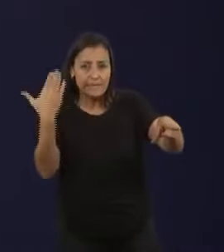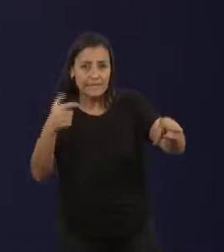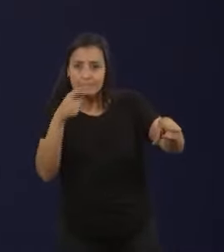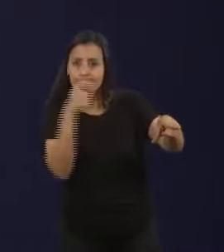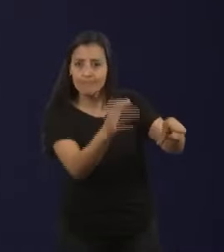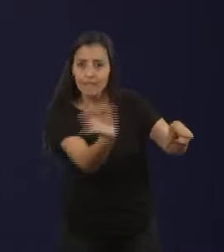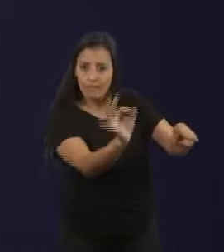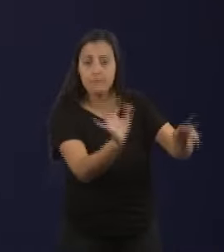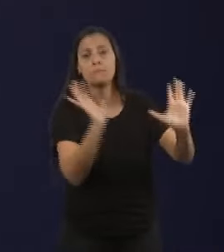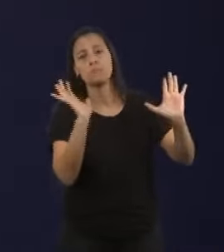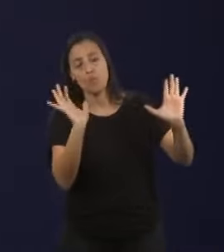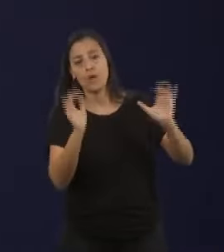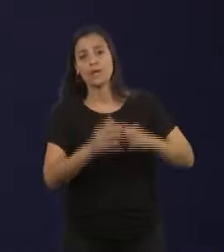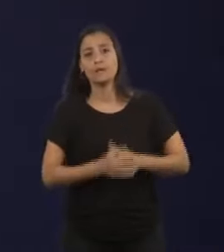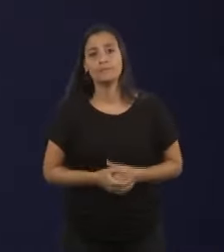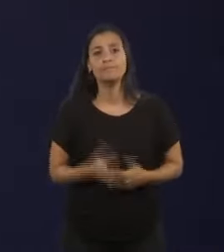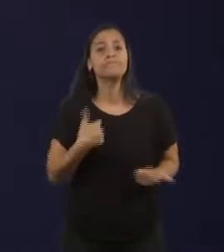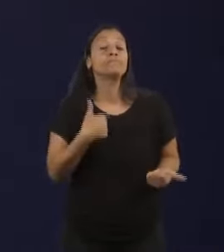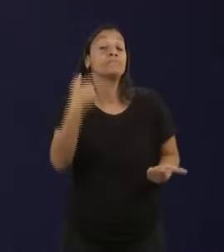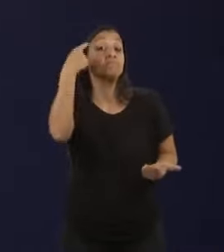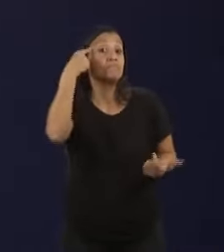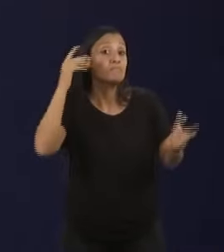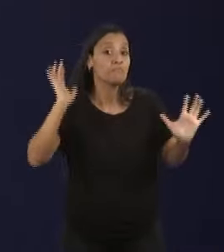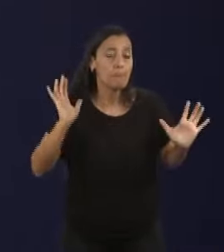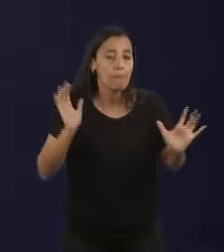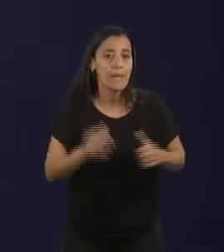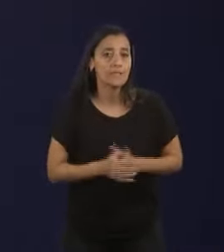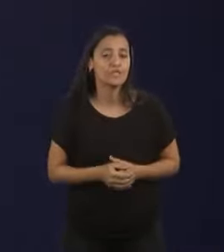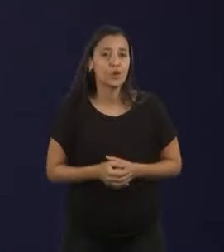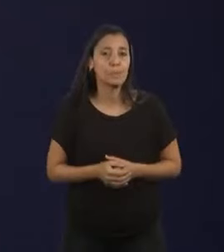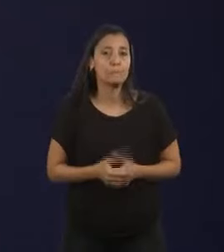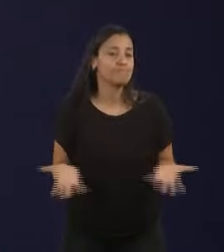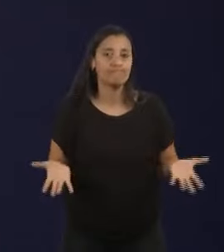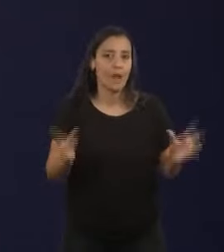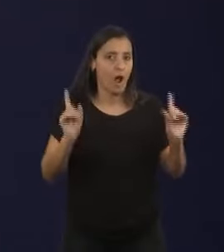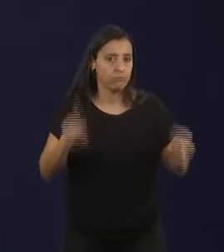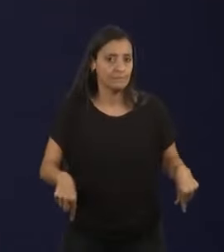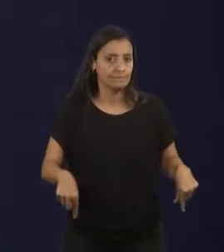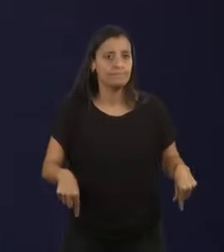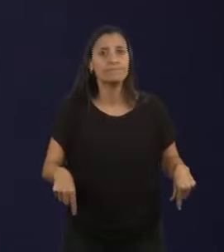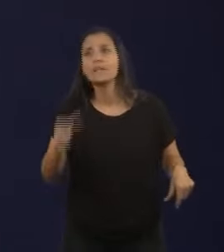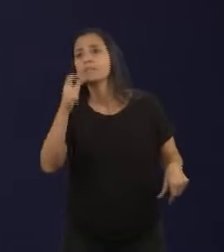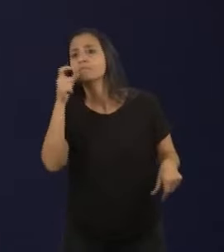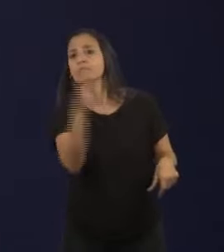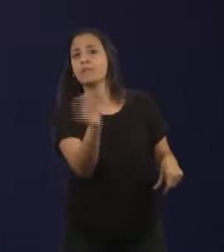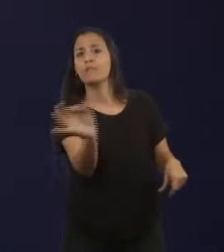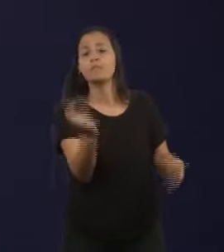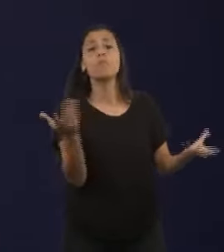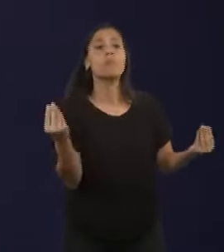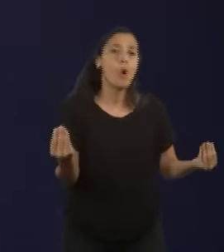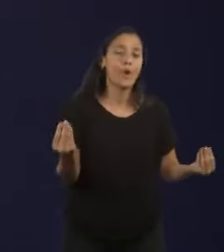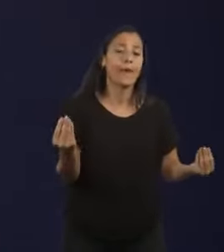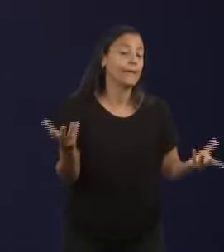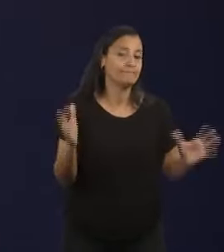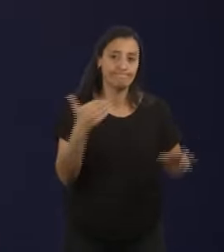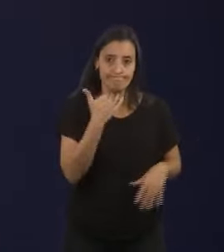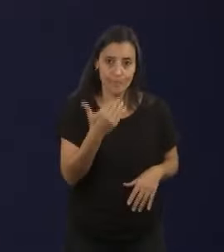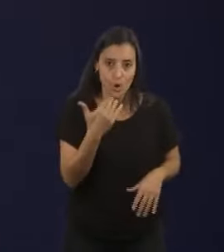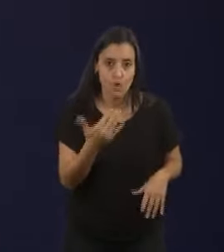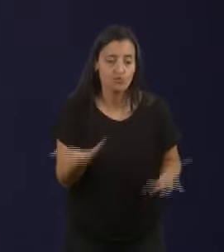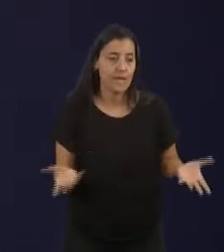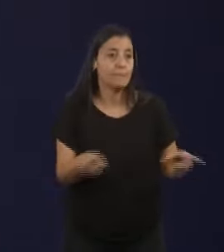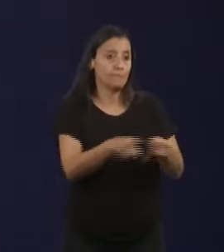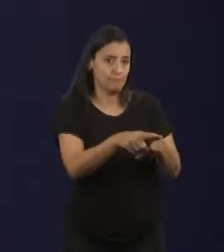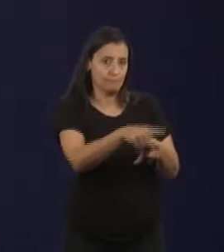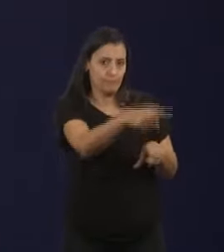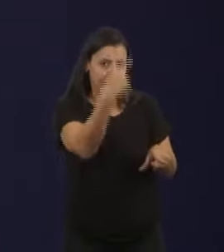esa pregunta bueno entiendo que no no no sinceramente no lo sé porque no la respondieron o si si efectivamente fue como por supuesto vos decís que